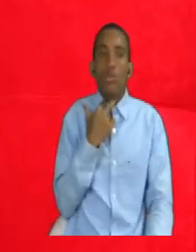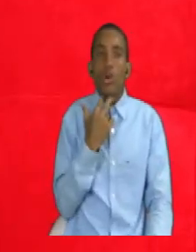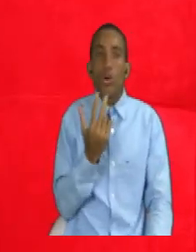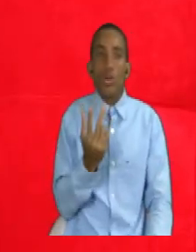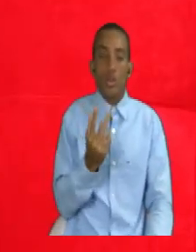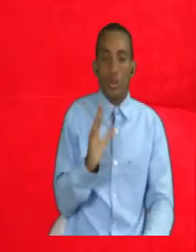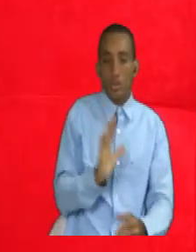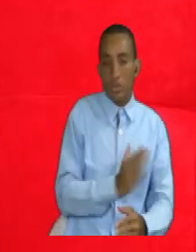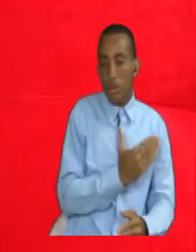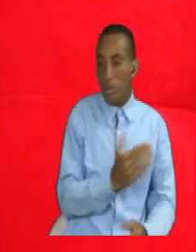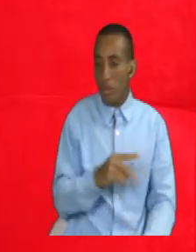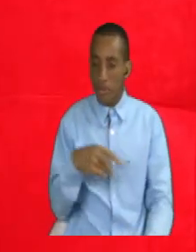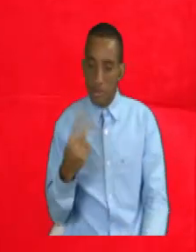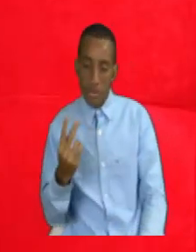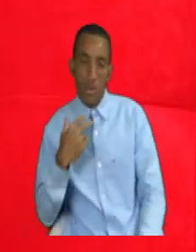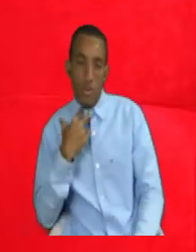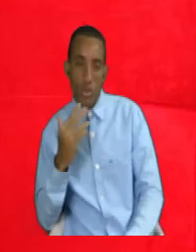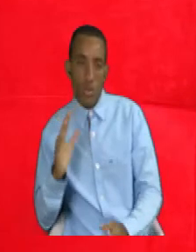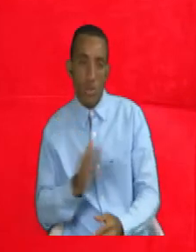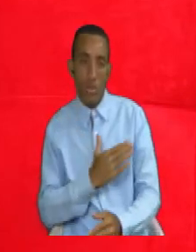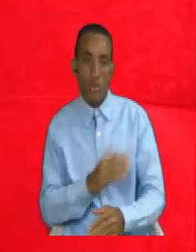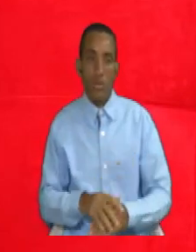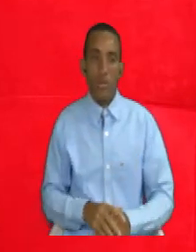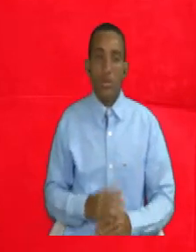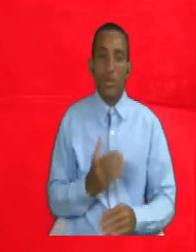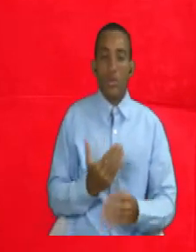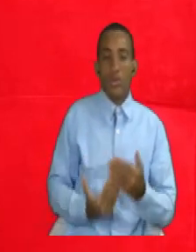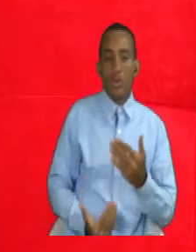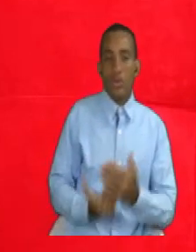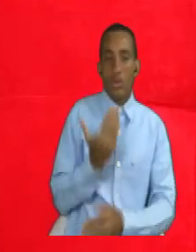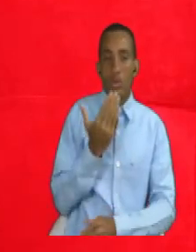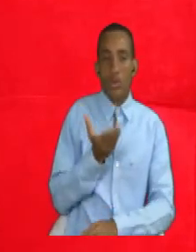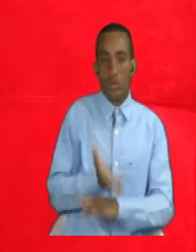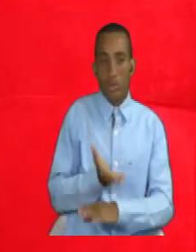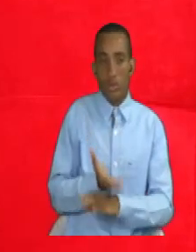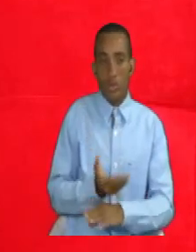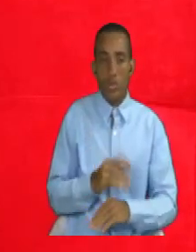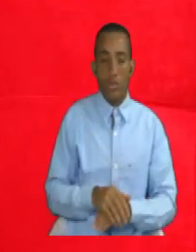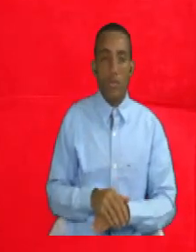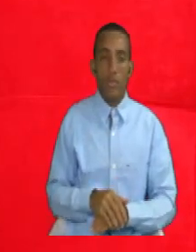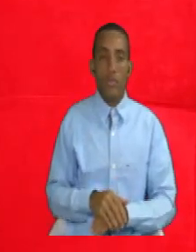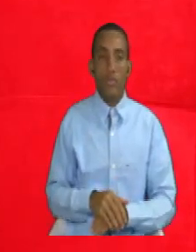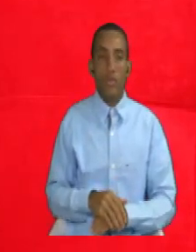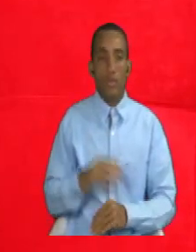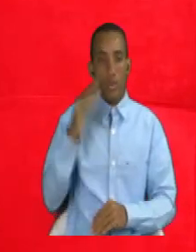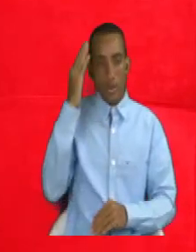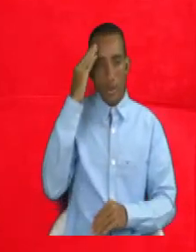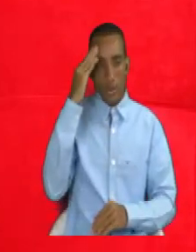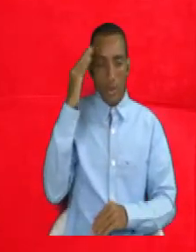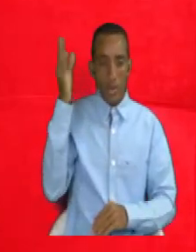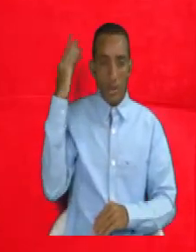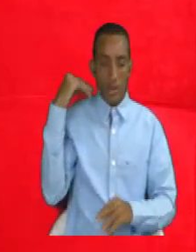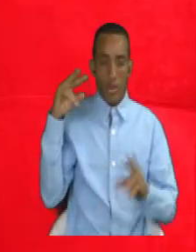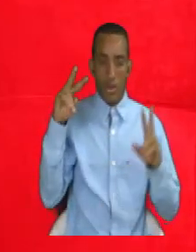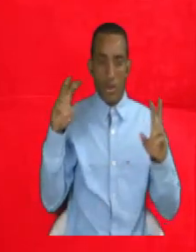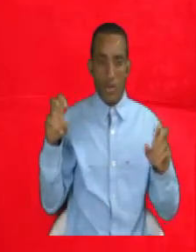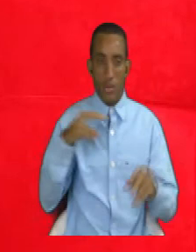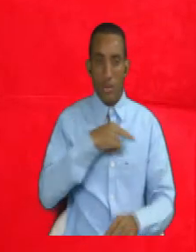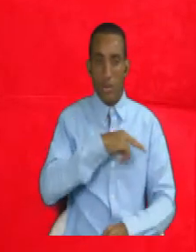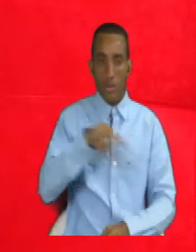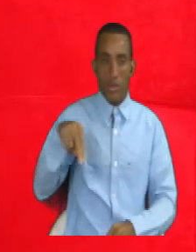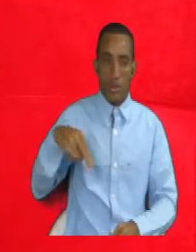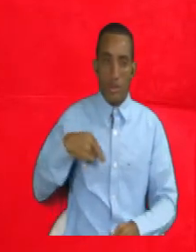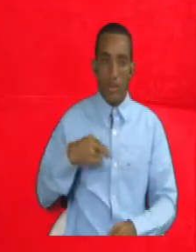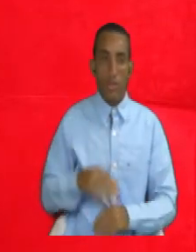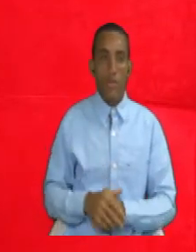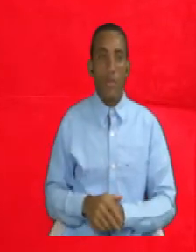canción, también que es una propuesta nueva para nosotros acá en Barranca Bermeja, pues no se había manejado este tema, a nosotros